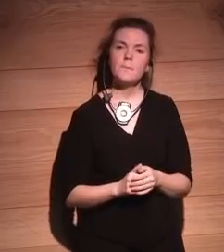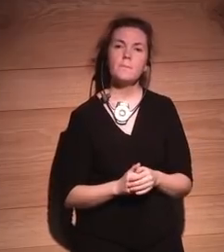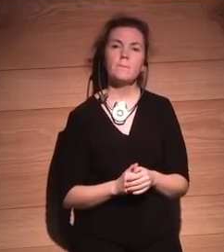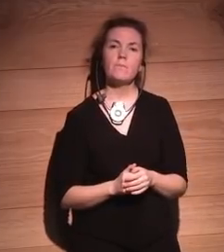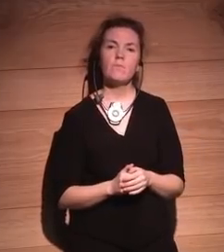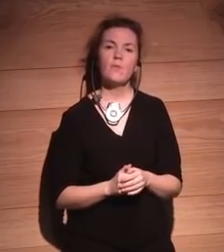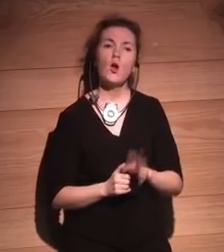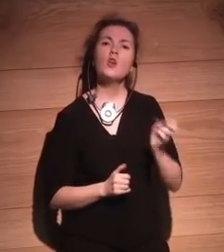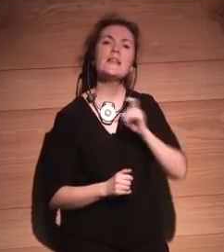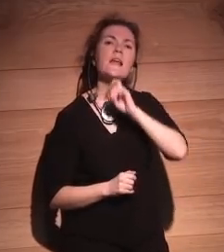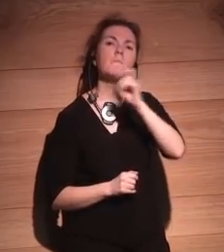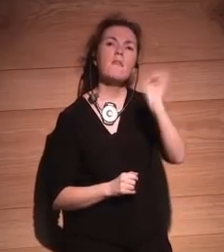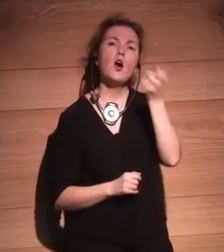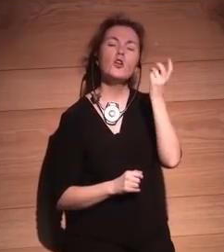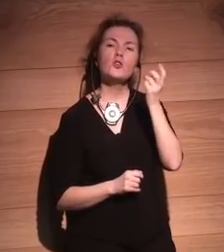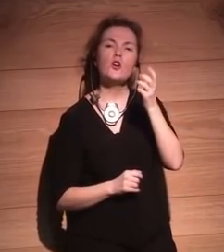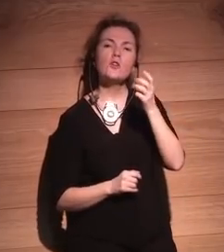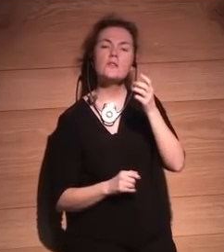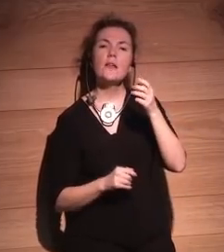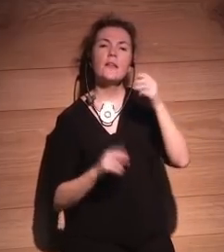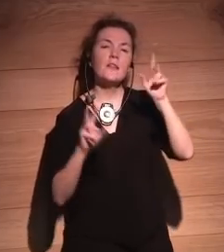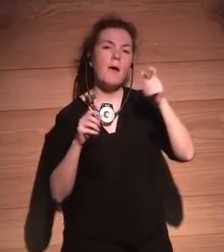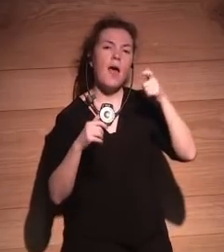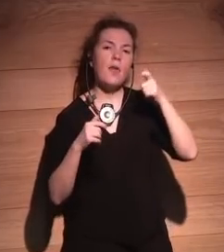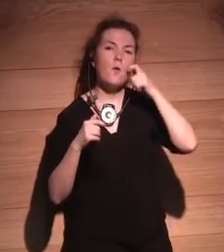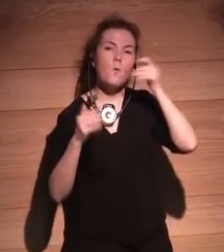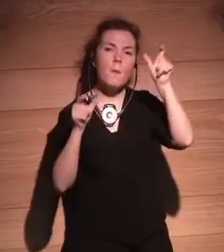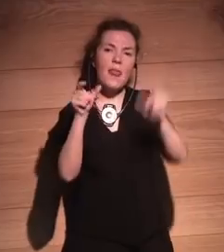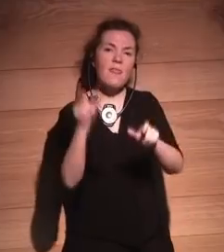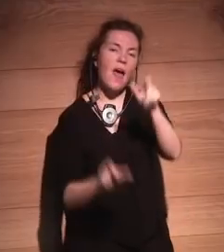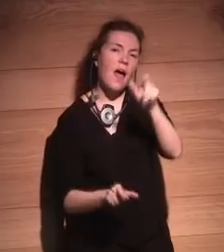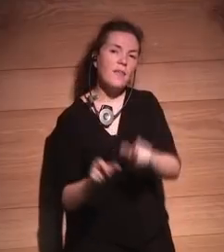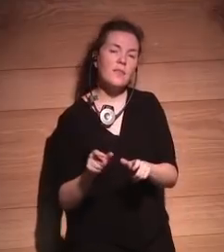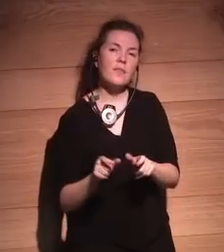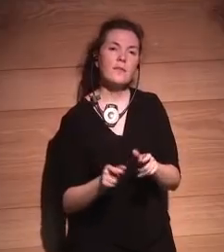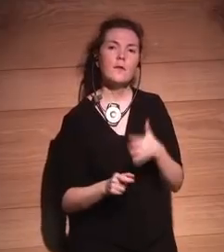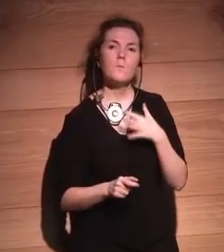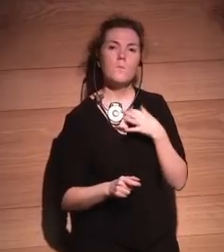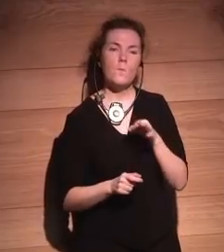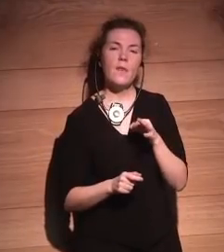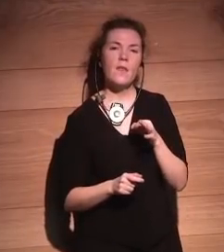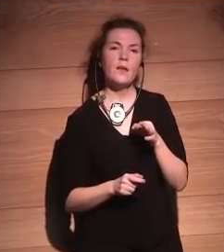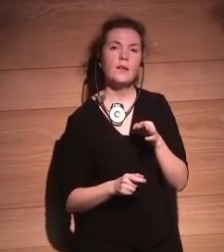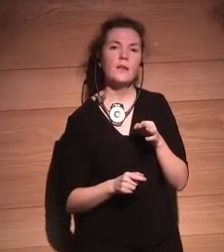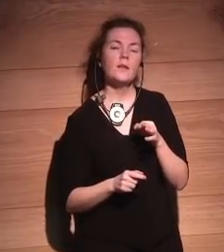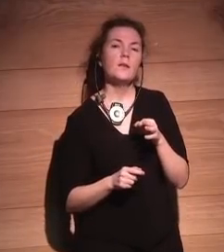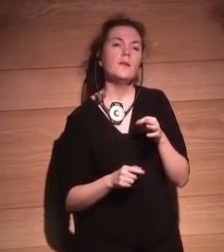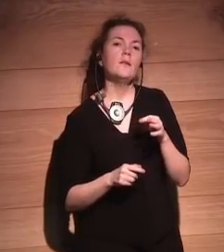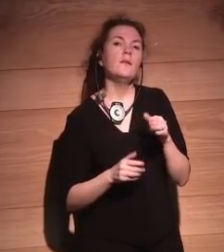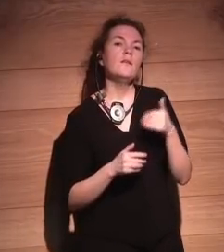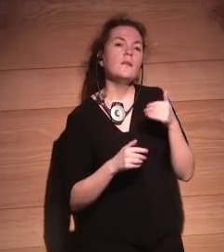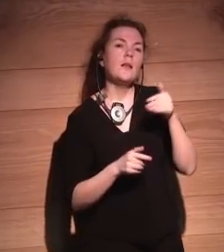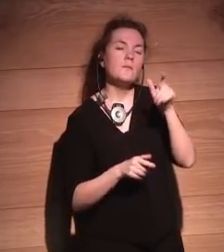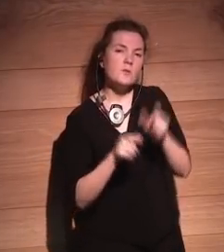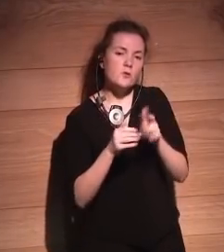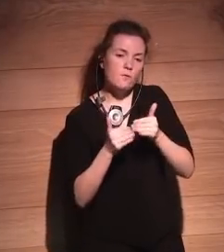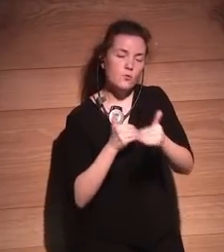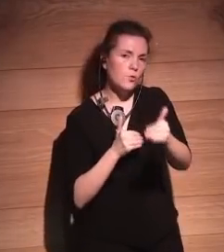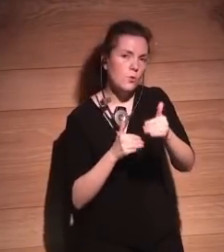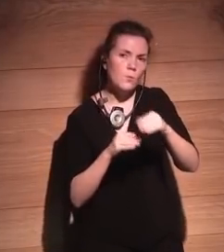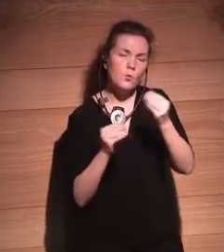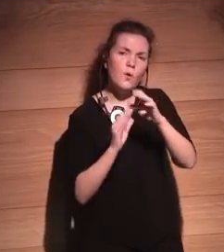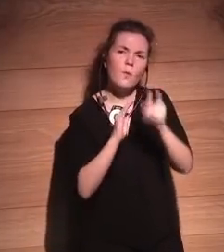otras amenazas en el horizonte humano que puede tener un impacto importante en la salud de las personas, sobre todo en el mundo